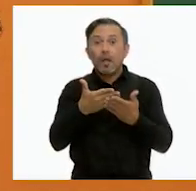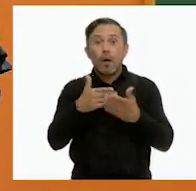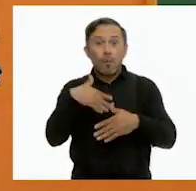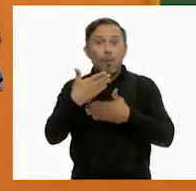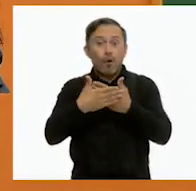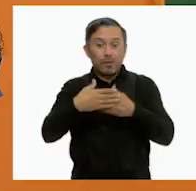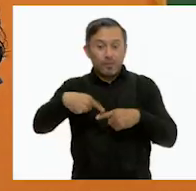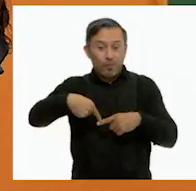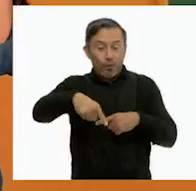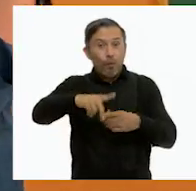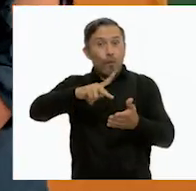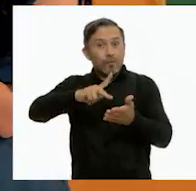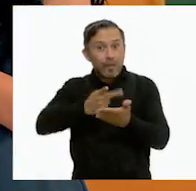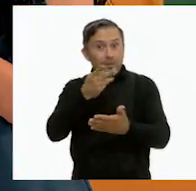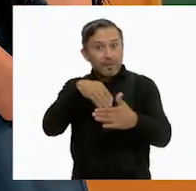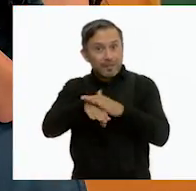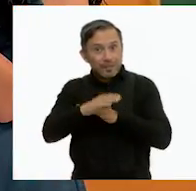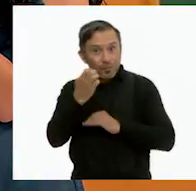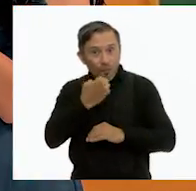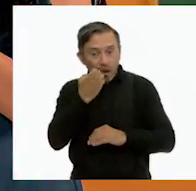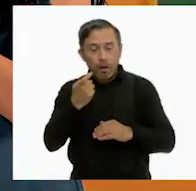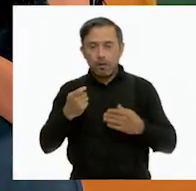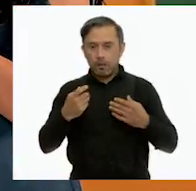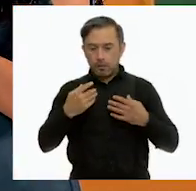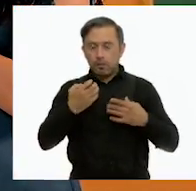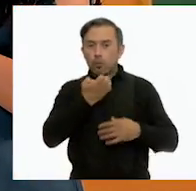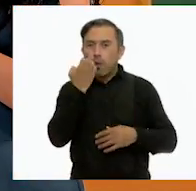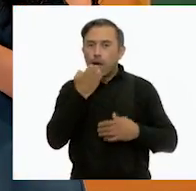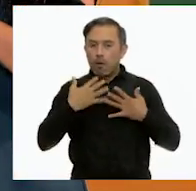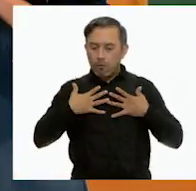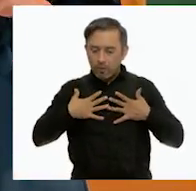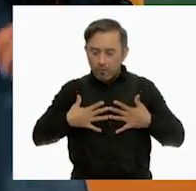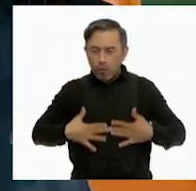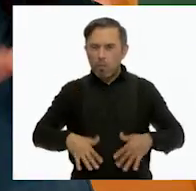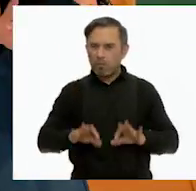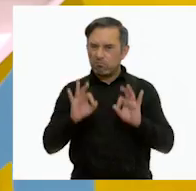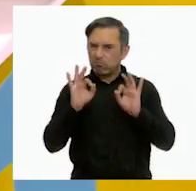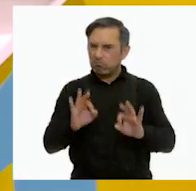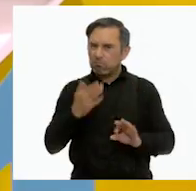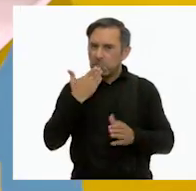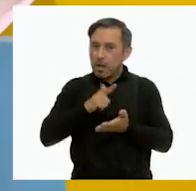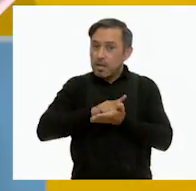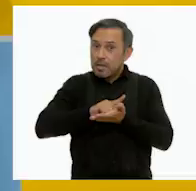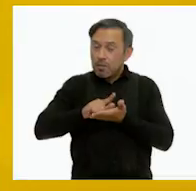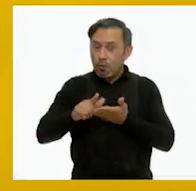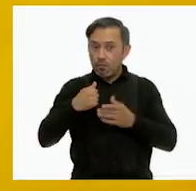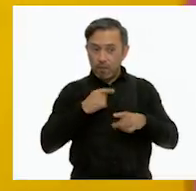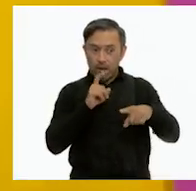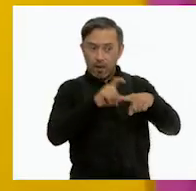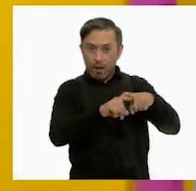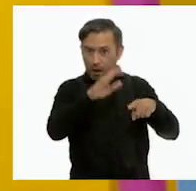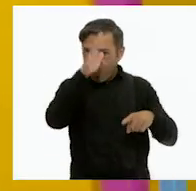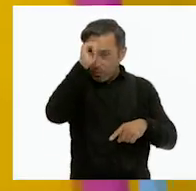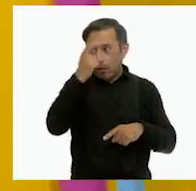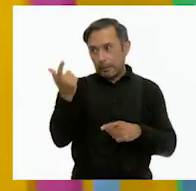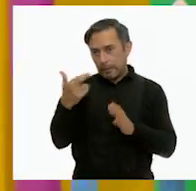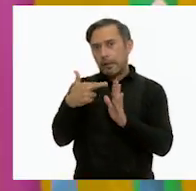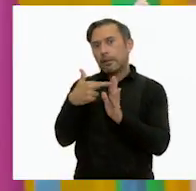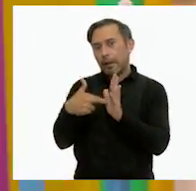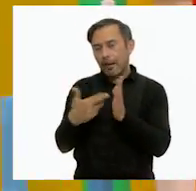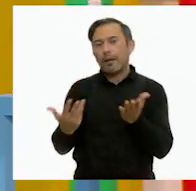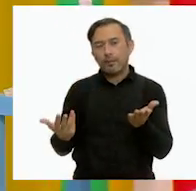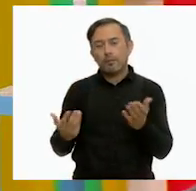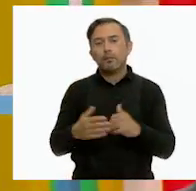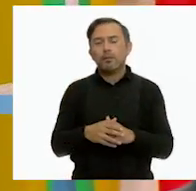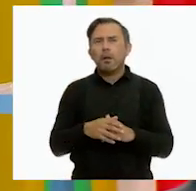regresemos para mantener nuestro uniforme en buen estado, ¿de acuerdo? Y esas son otras reglas. Así es. Que no tienen